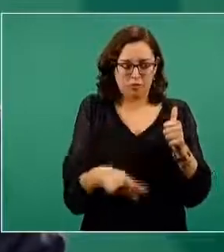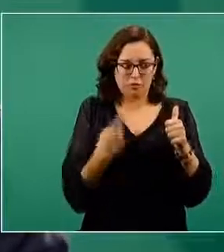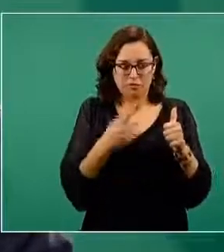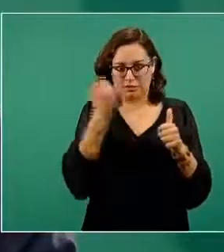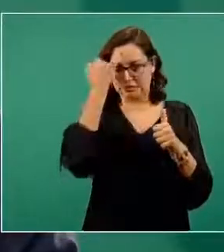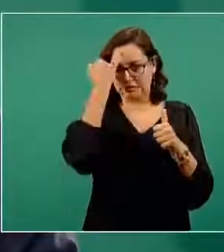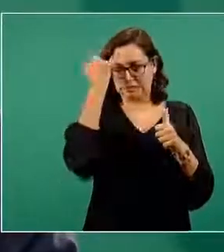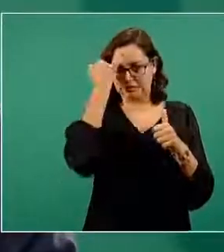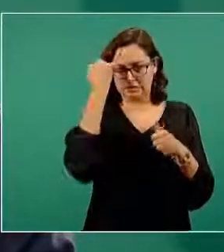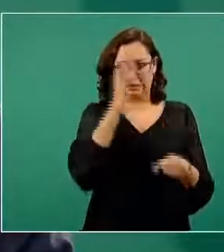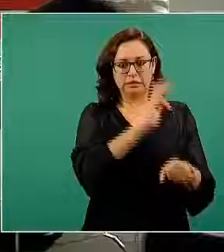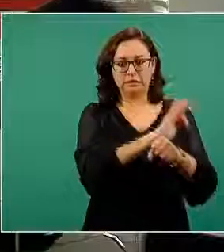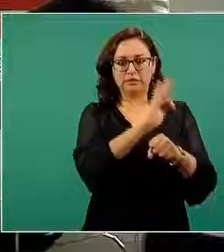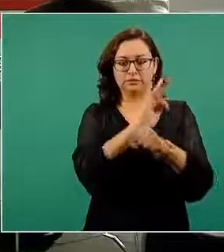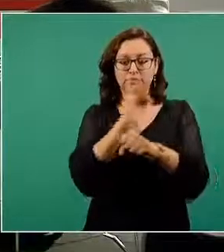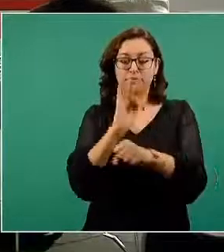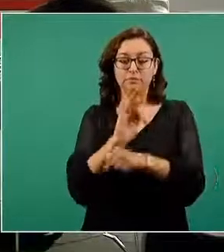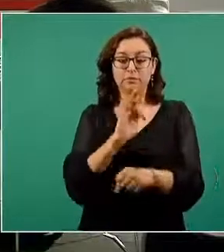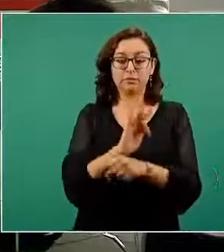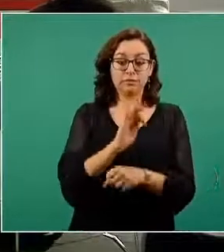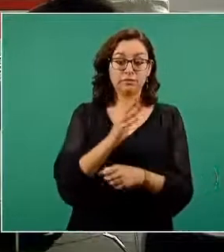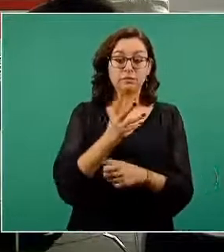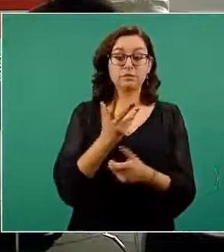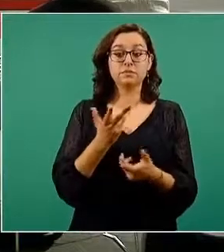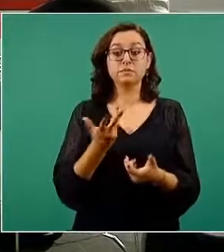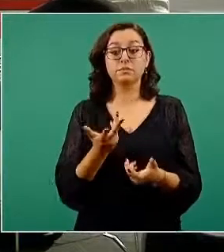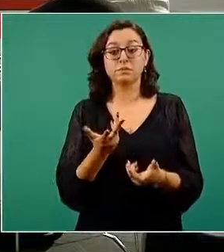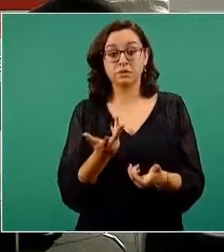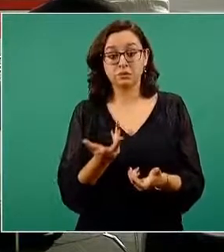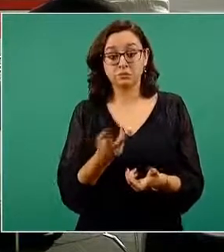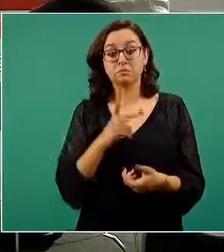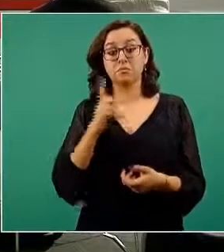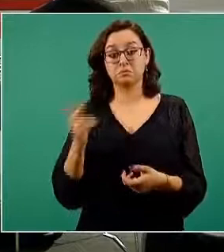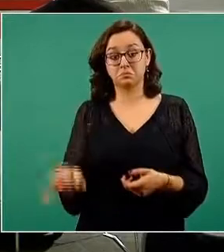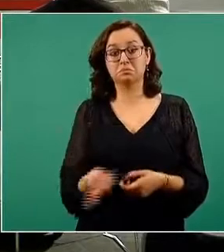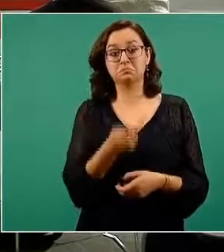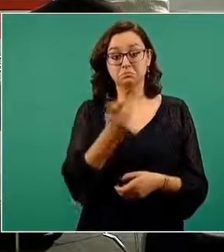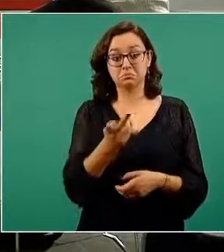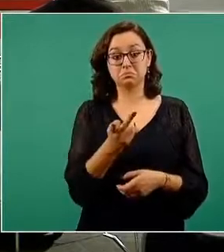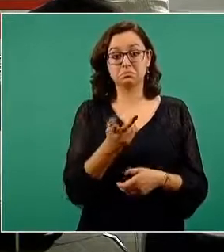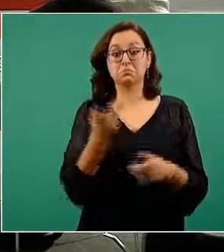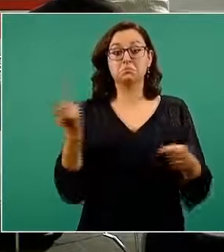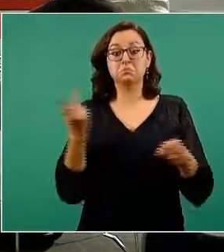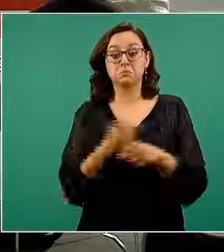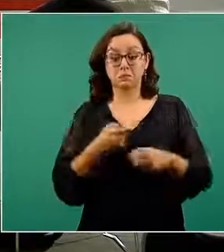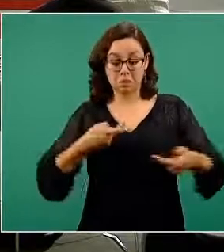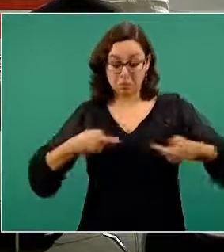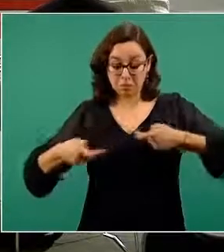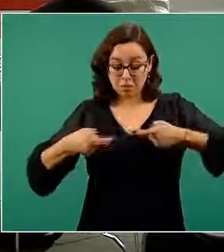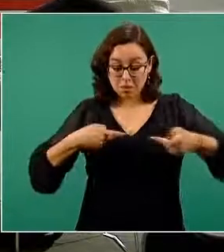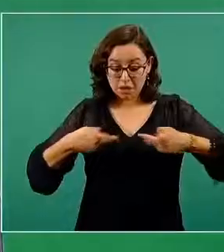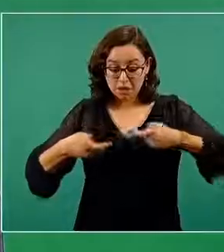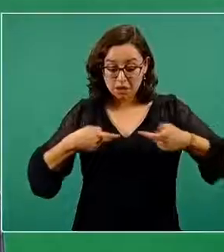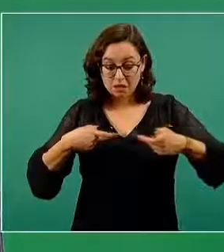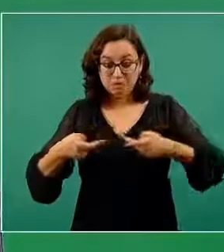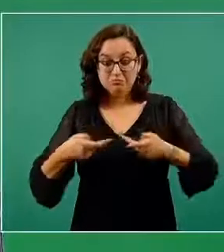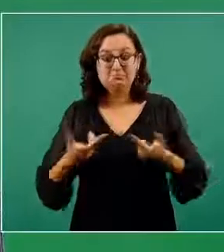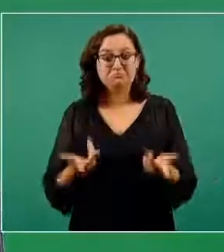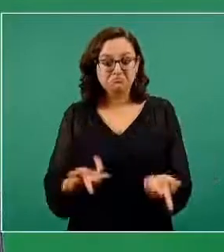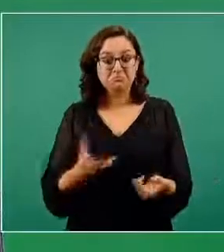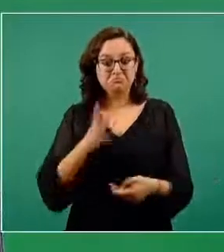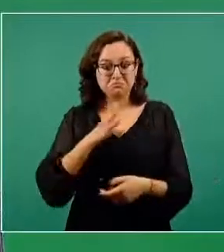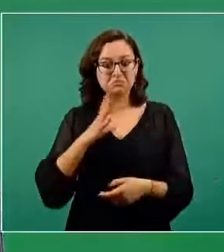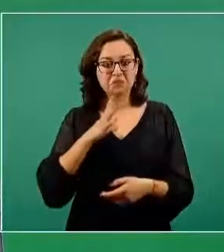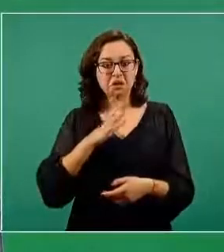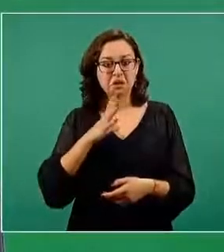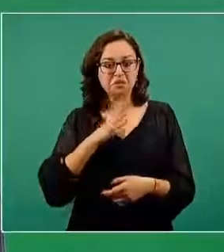¿no? Ahora, respecto a su pregunta, que me parece también muy útil, sobre si hay un plan, le digo, el plan lo hemos venido